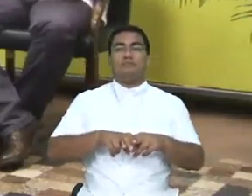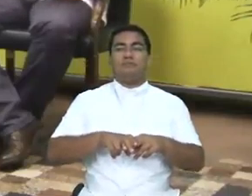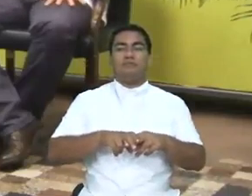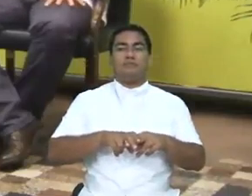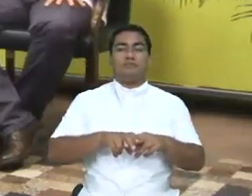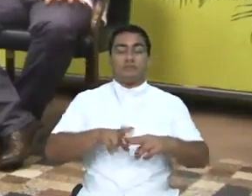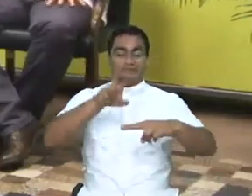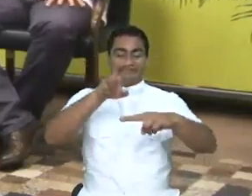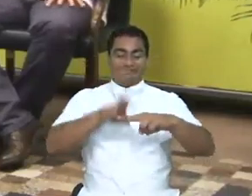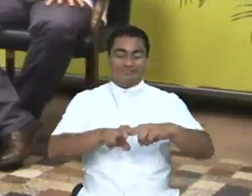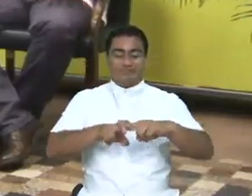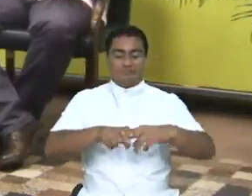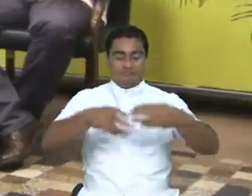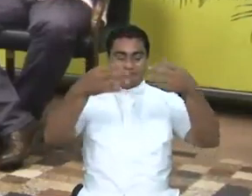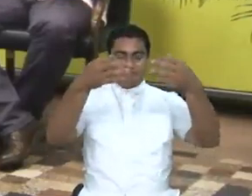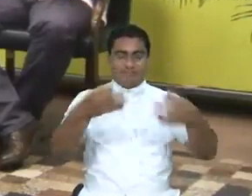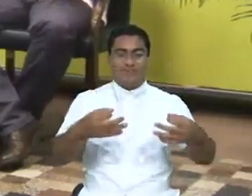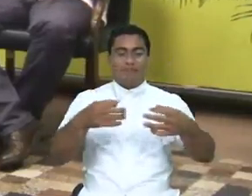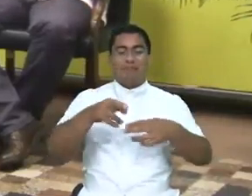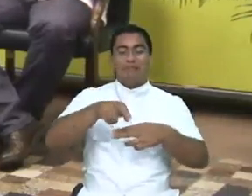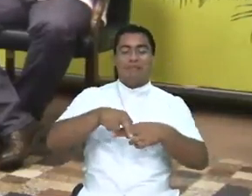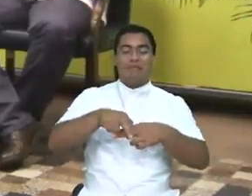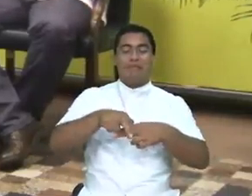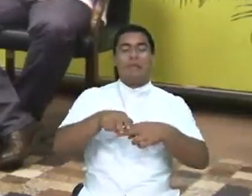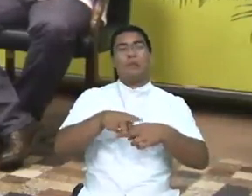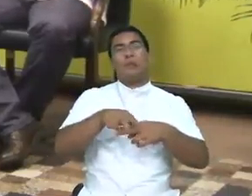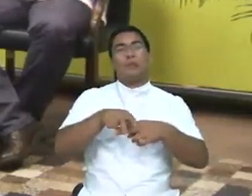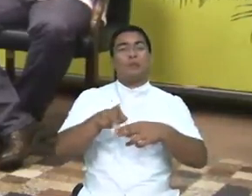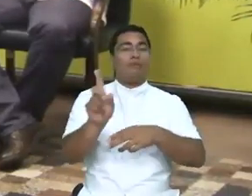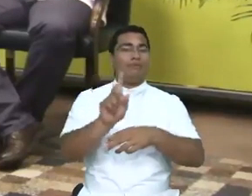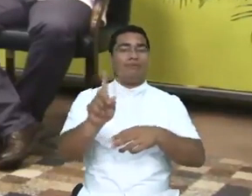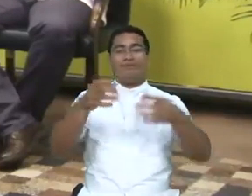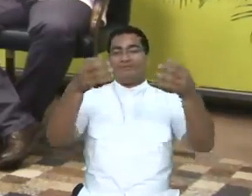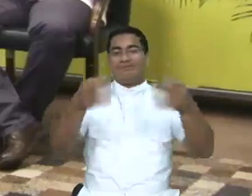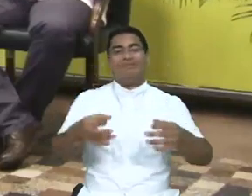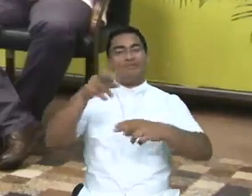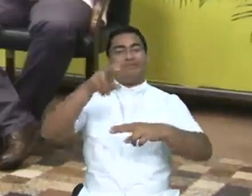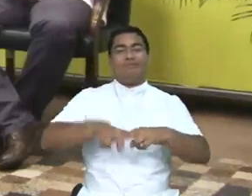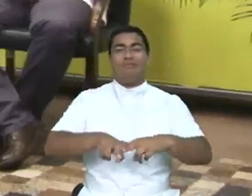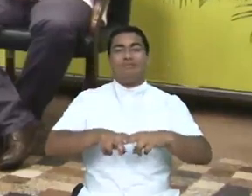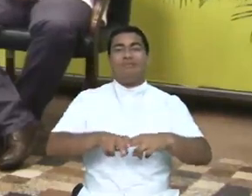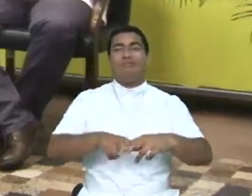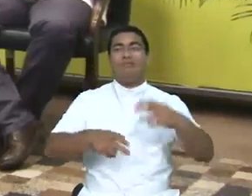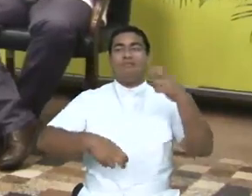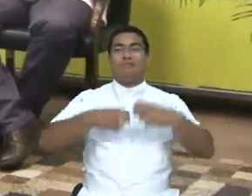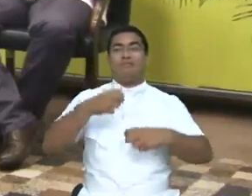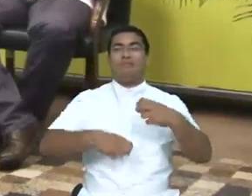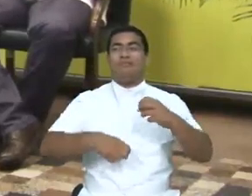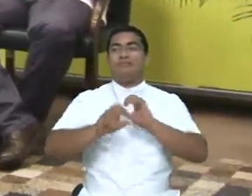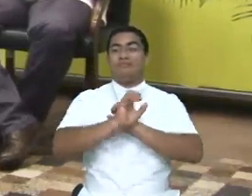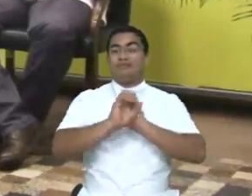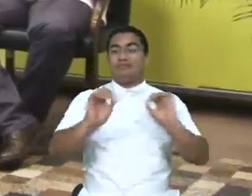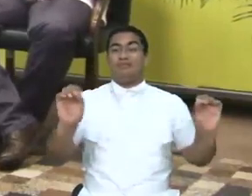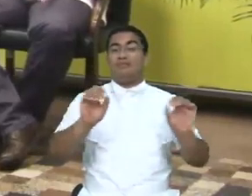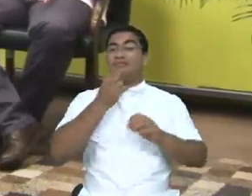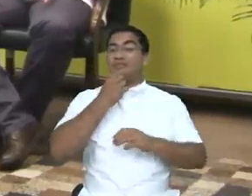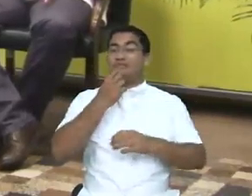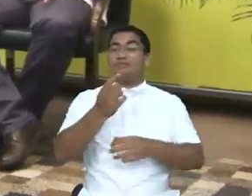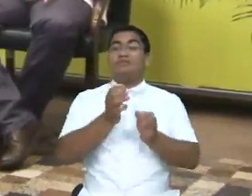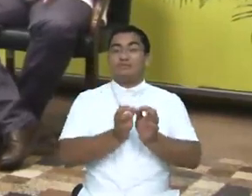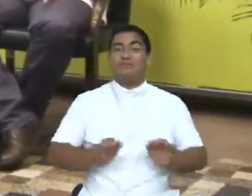que tener soporte para que él no haga trabajar la parte baja de la espalda. Ya. Eso, como le digo, son